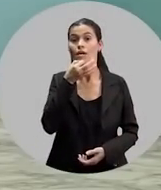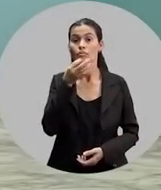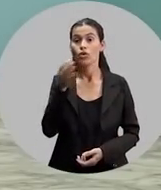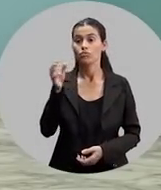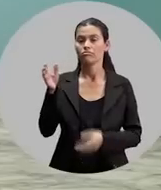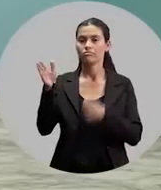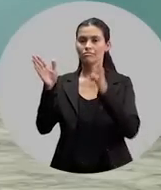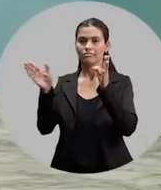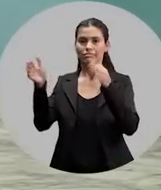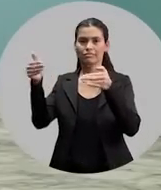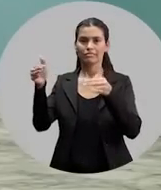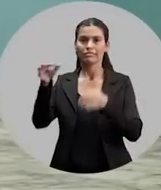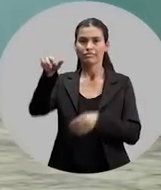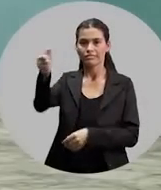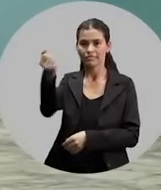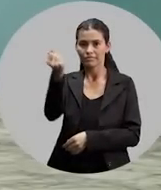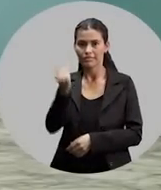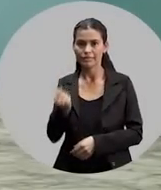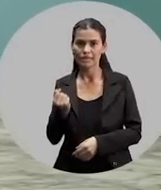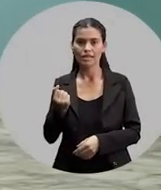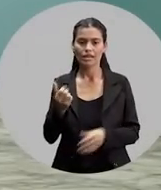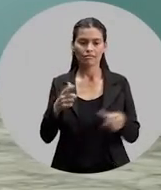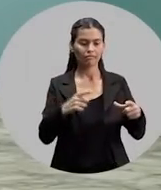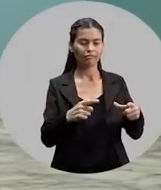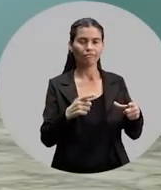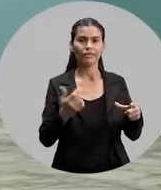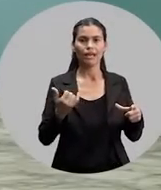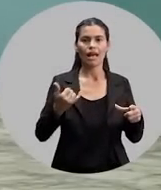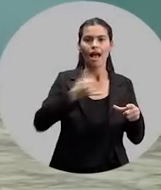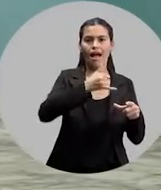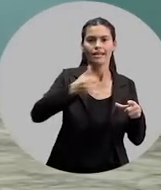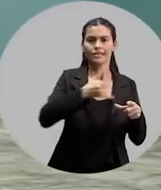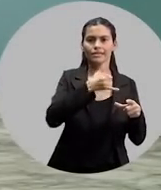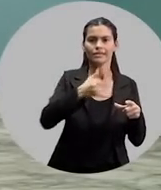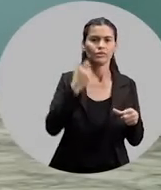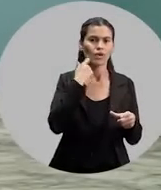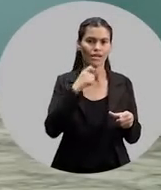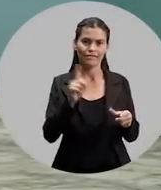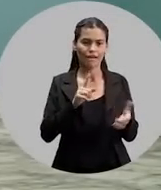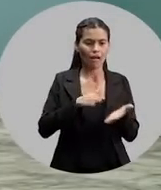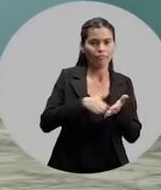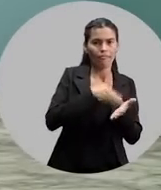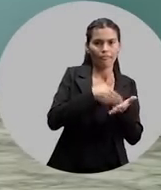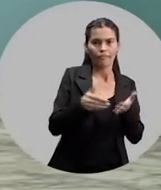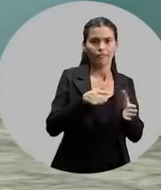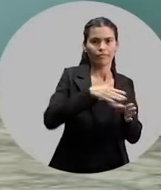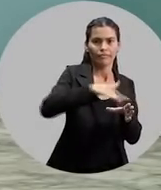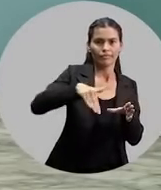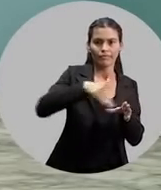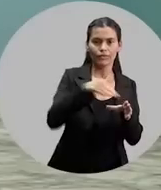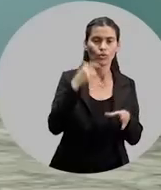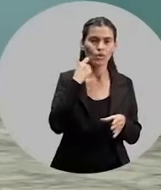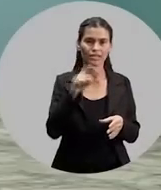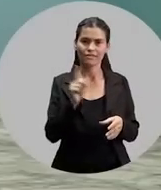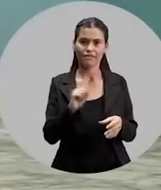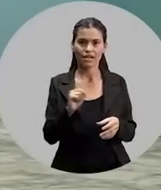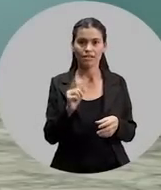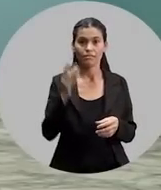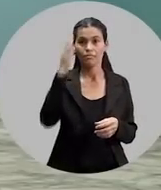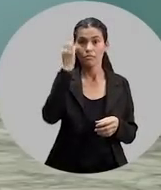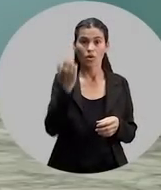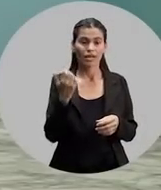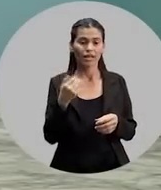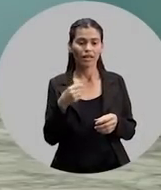plaquita. Si es para horno, no hace falta aceitar. Yo nunca aceito porque quedan